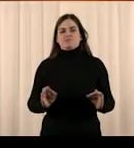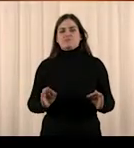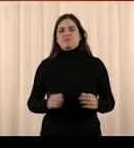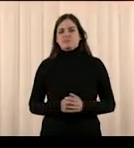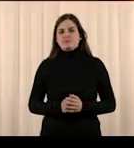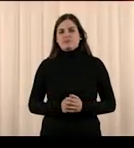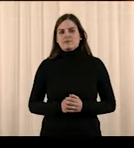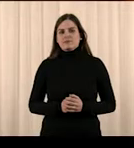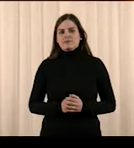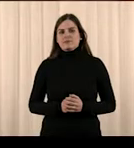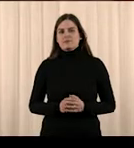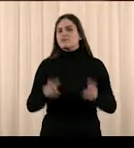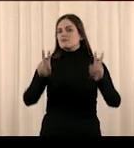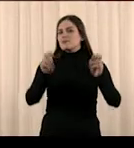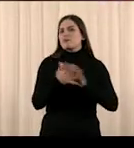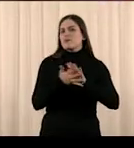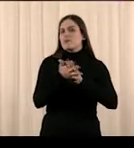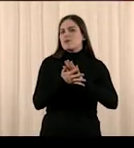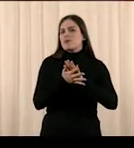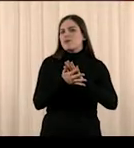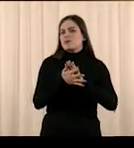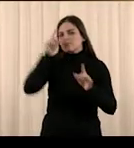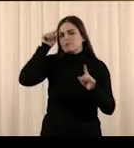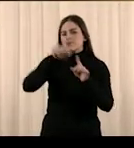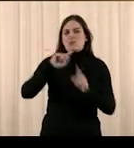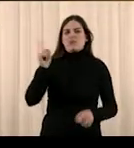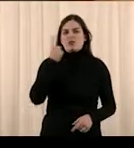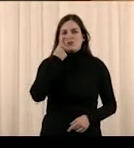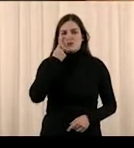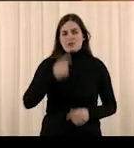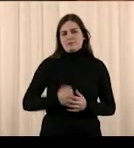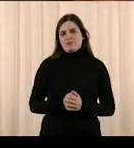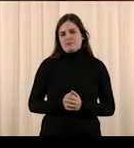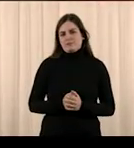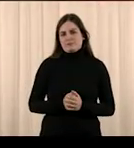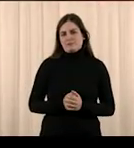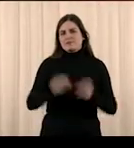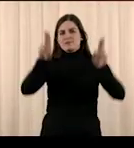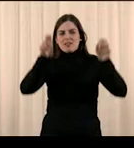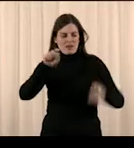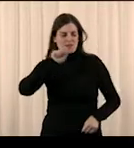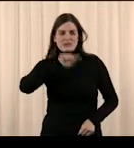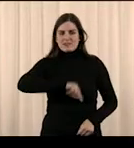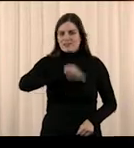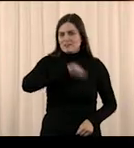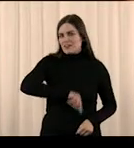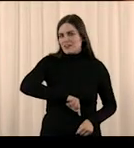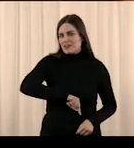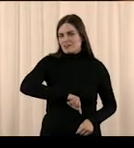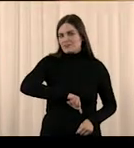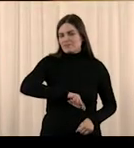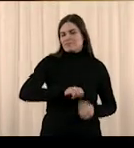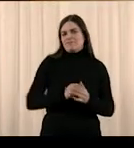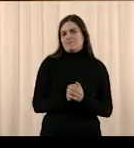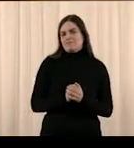It is about discovering. Se trata de descubrir. It is about feeling. De sentir. And it is about